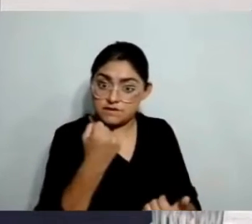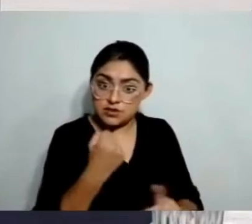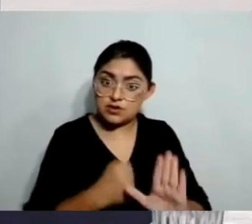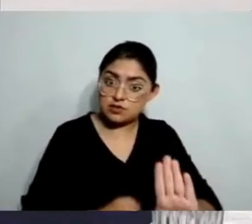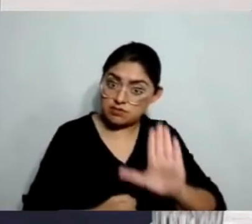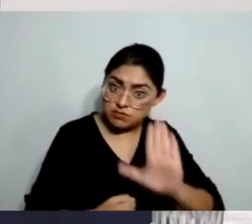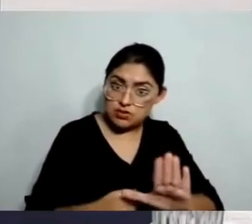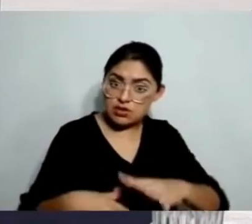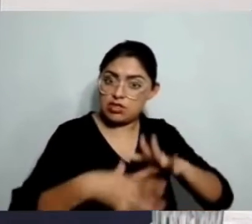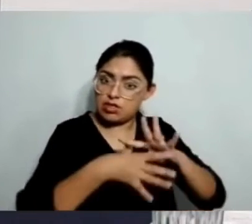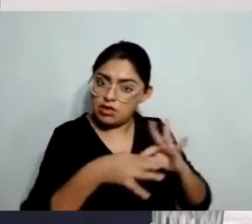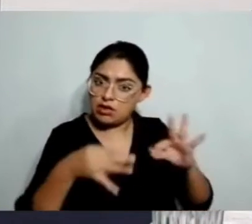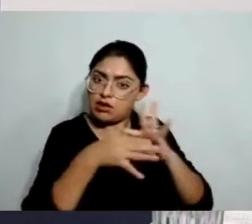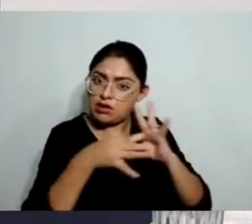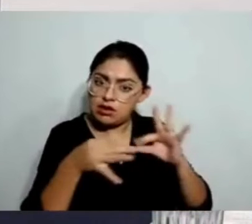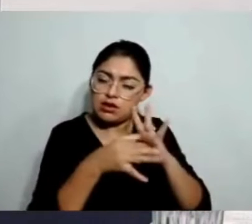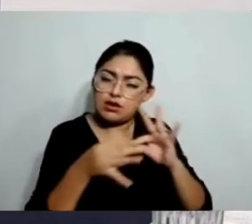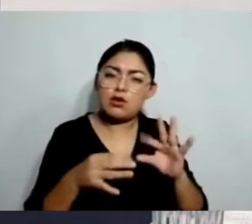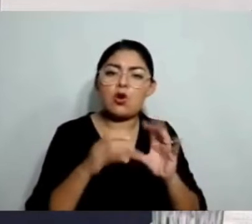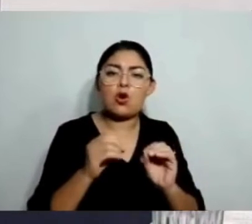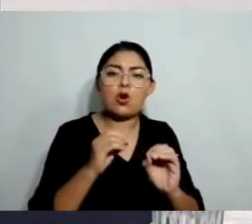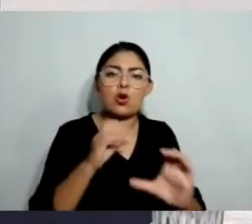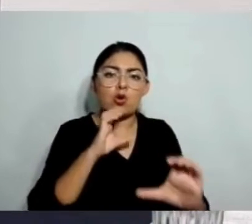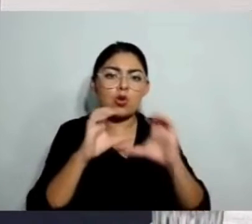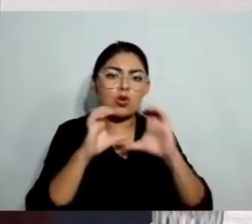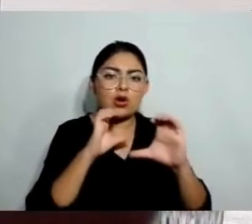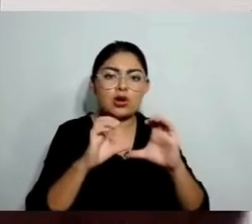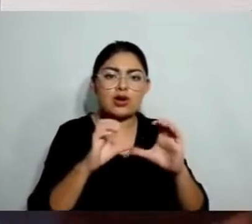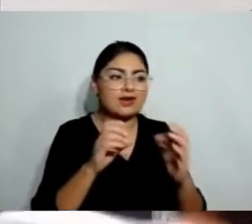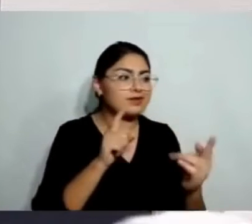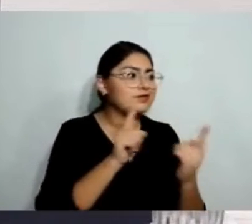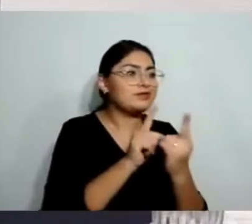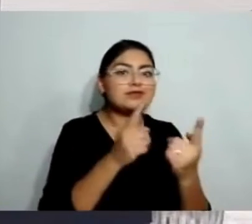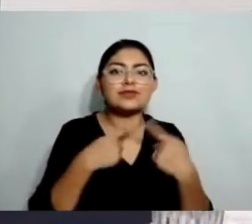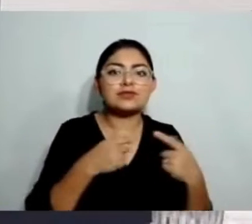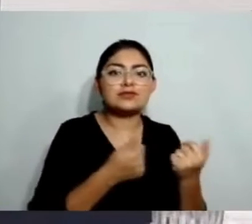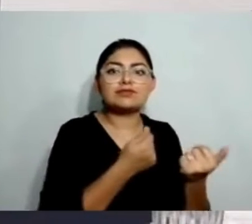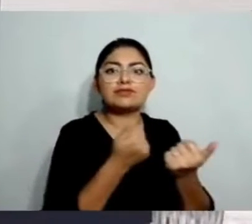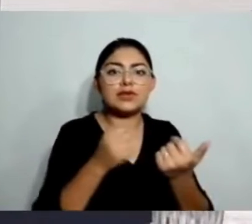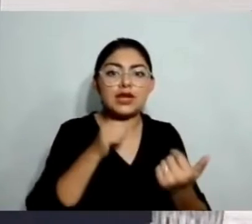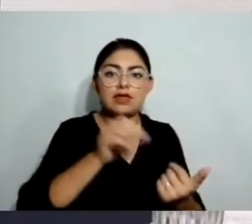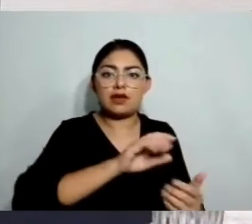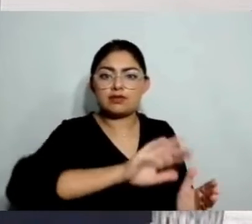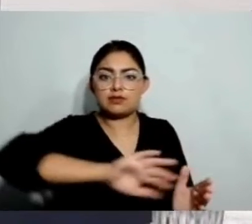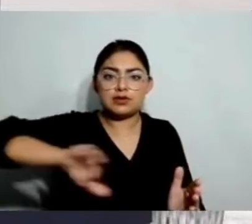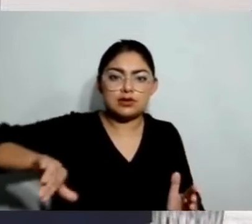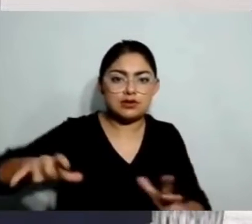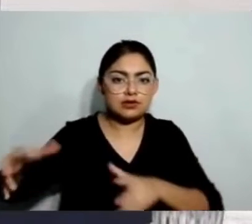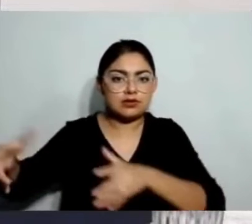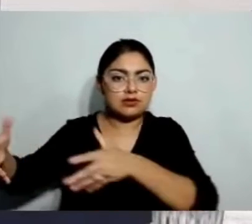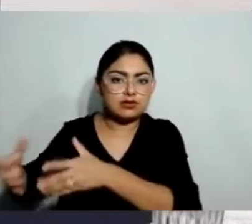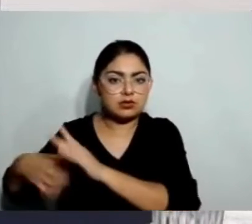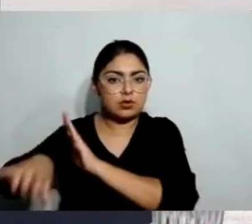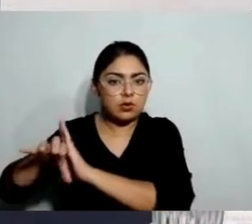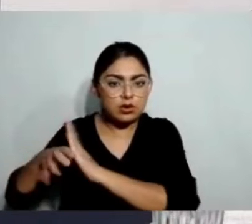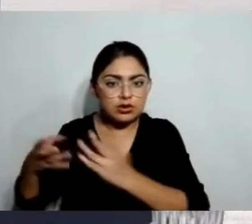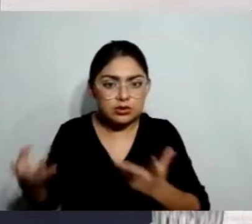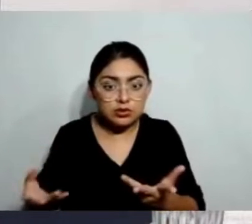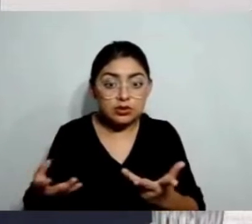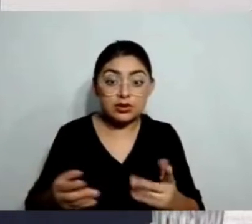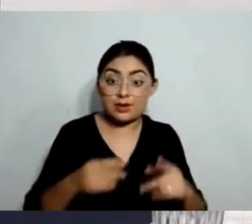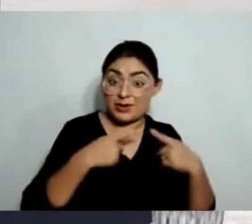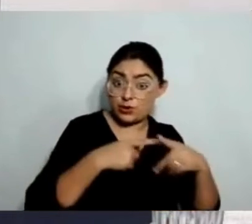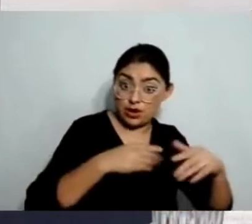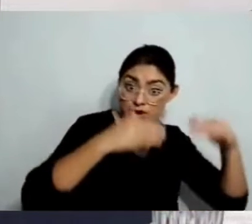incomunicación pues tienen consecuencias muy distintas para alguien de 13 años que para una persona mayor de edad entonces